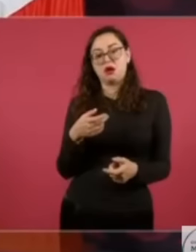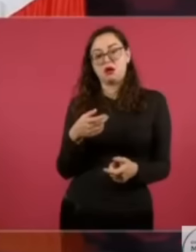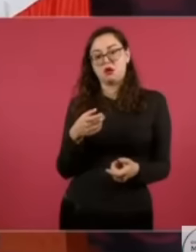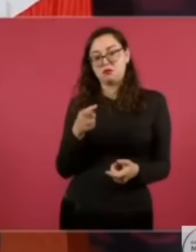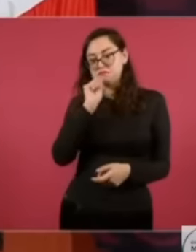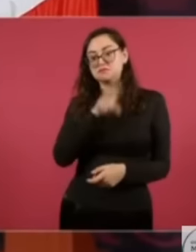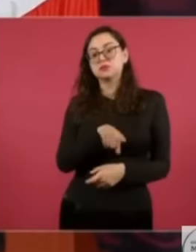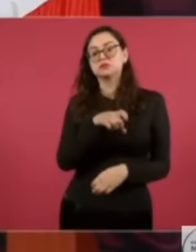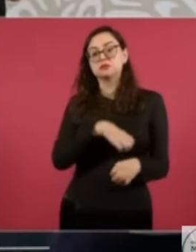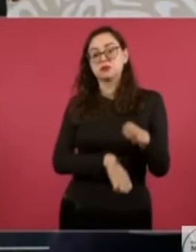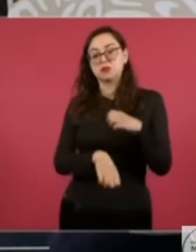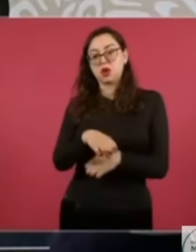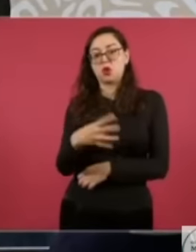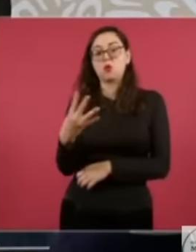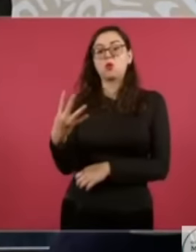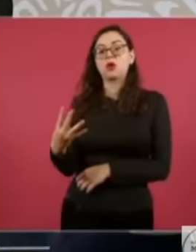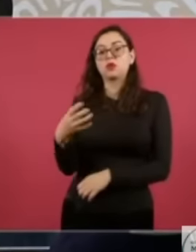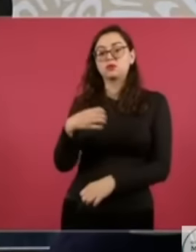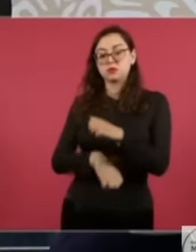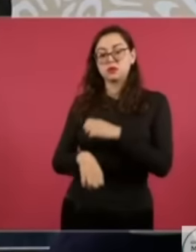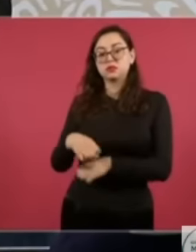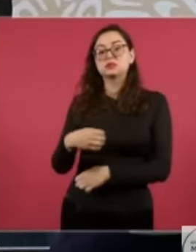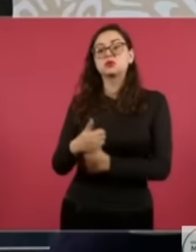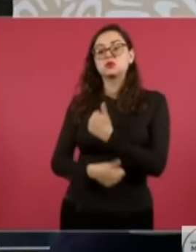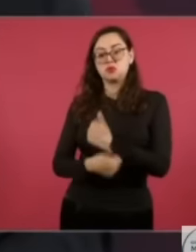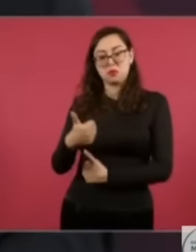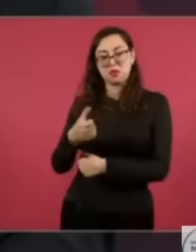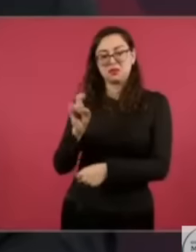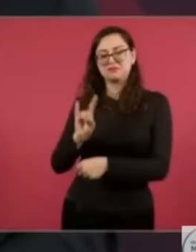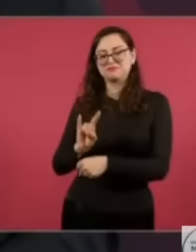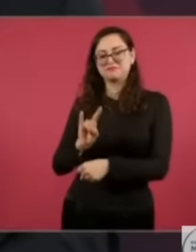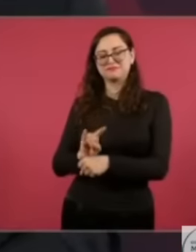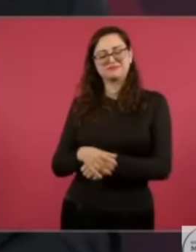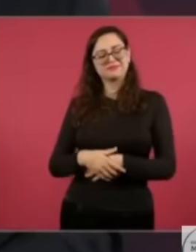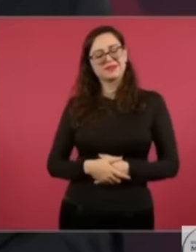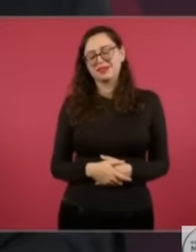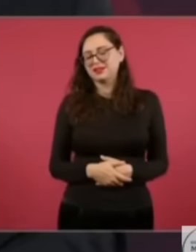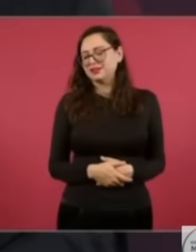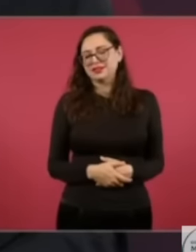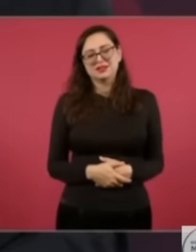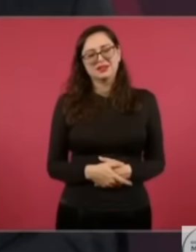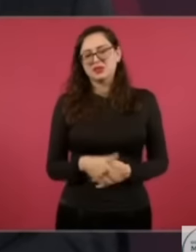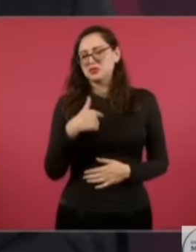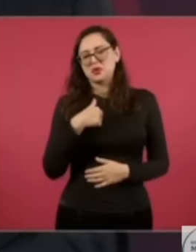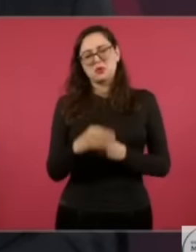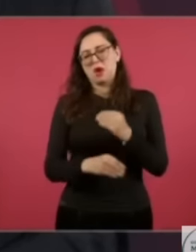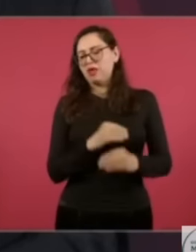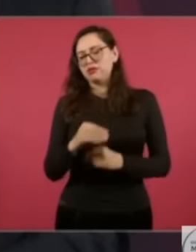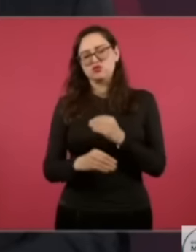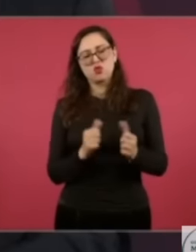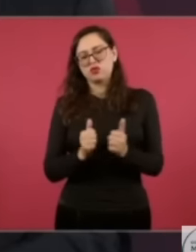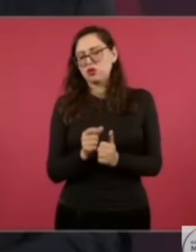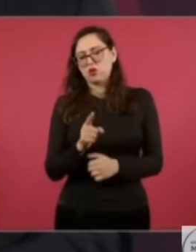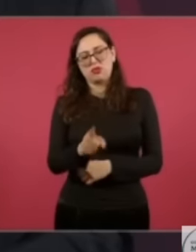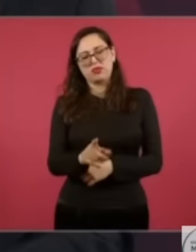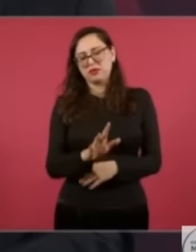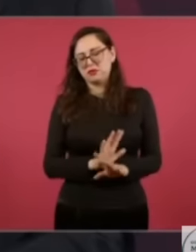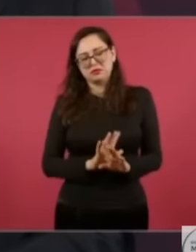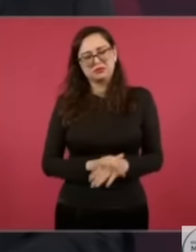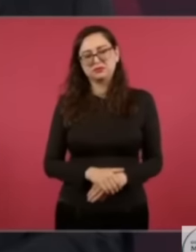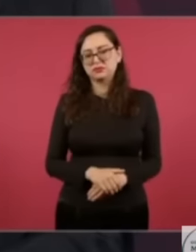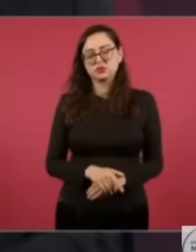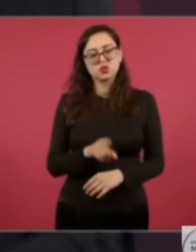misma empresa? Porque eran cuatro. Por eso, pero mira, no voy Pero eso ya está documentado. Contigo. Respeto tu No, no, es un